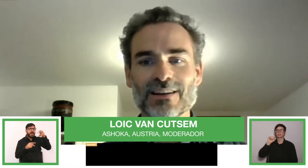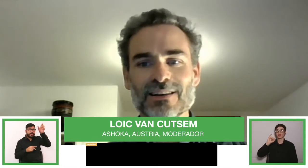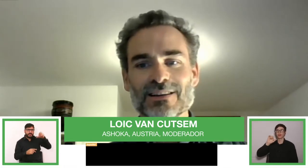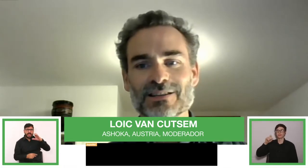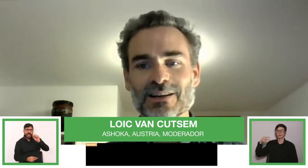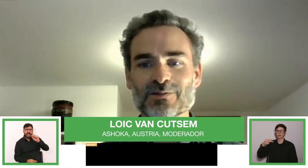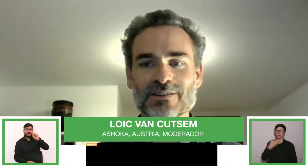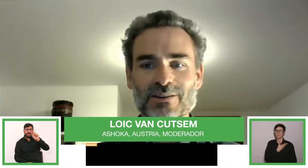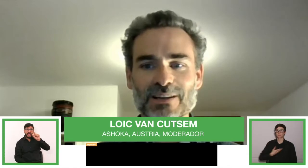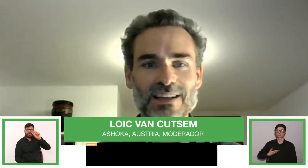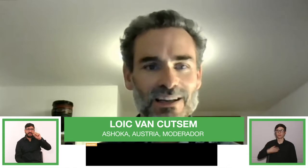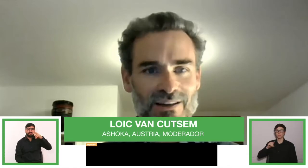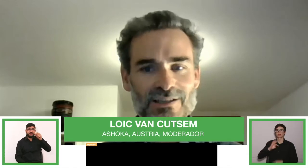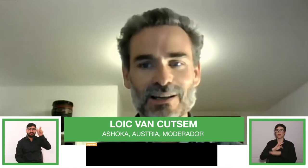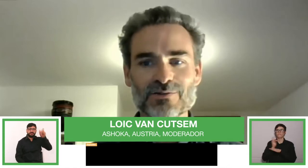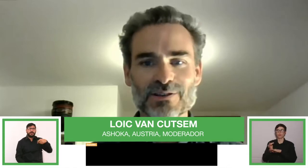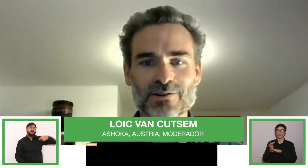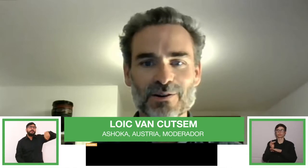de Fundación Descúbreme.